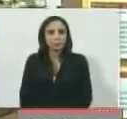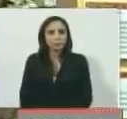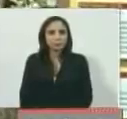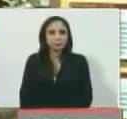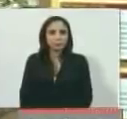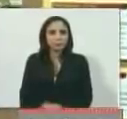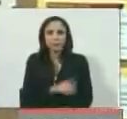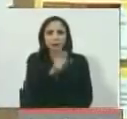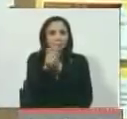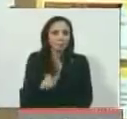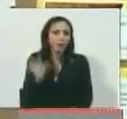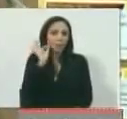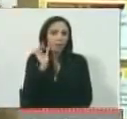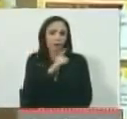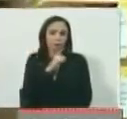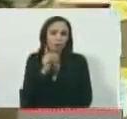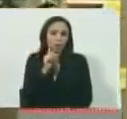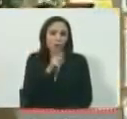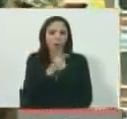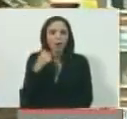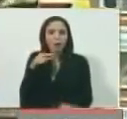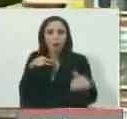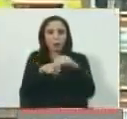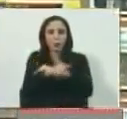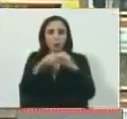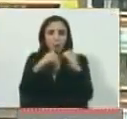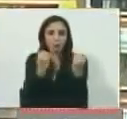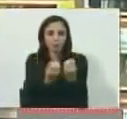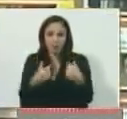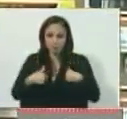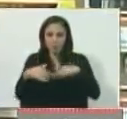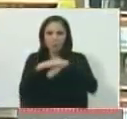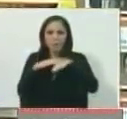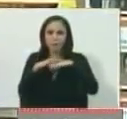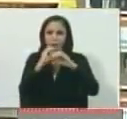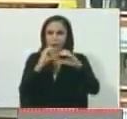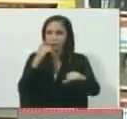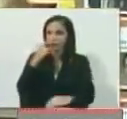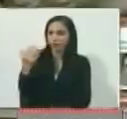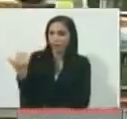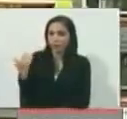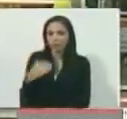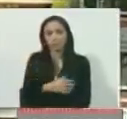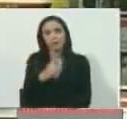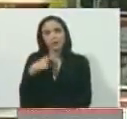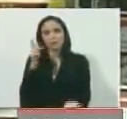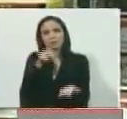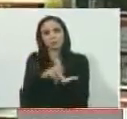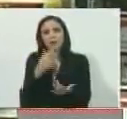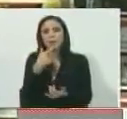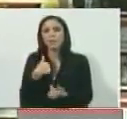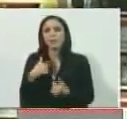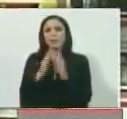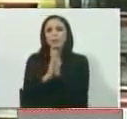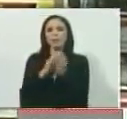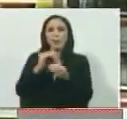Holguín, o sea, fue a mi oficina cuando yo era ministro del transporte, para que hiciéramos ese puente.